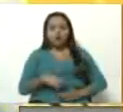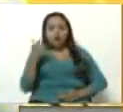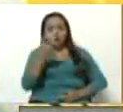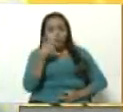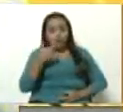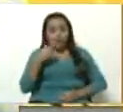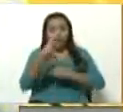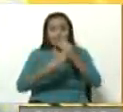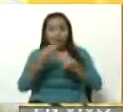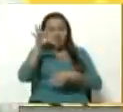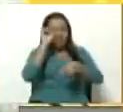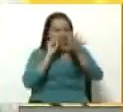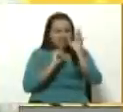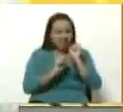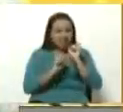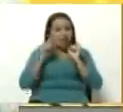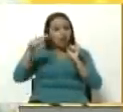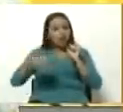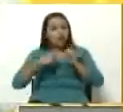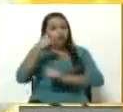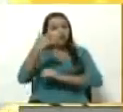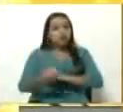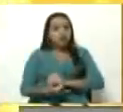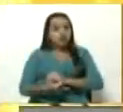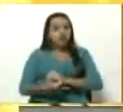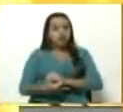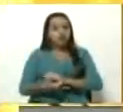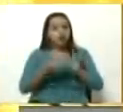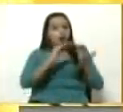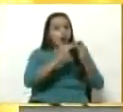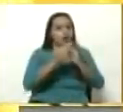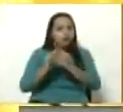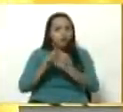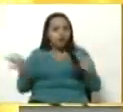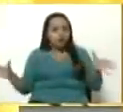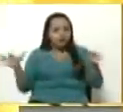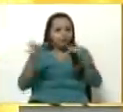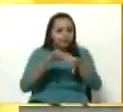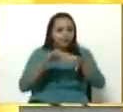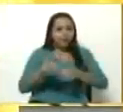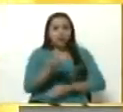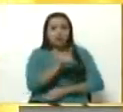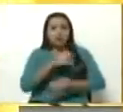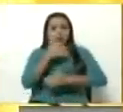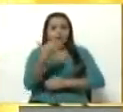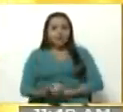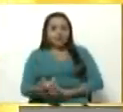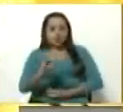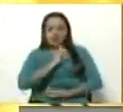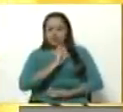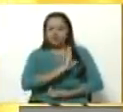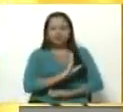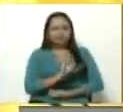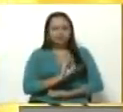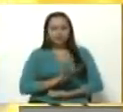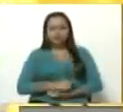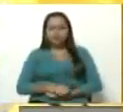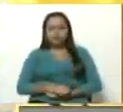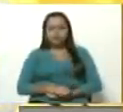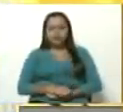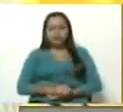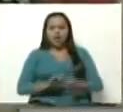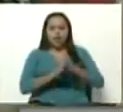comprender que este es un proyecto colectivo y no un proyecto a las individualidades. Por todo eso